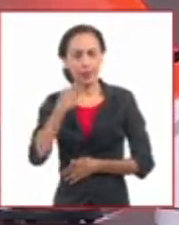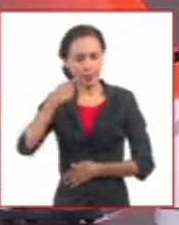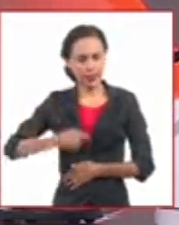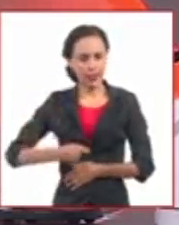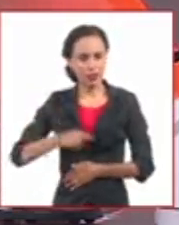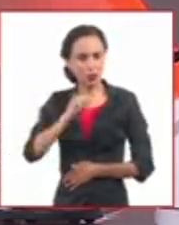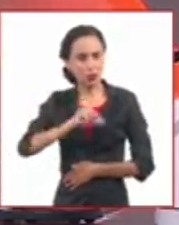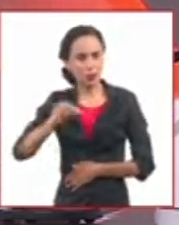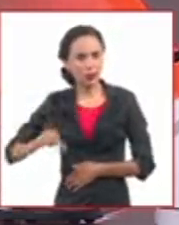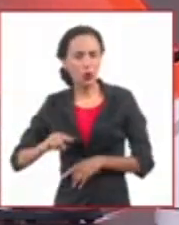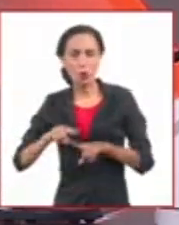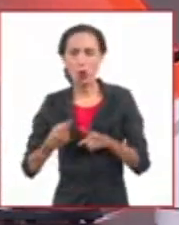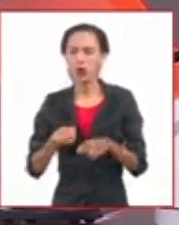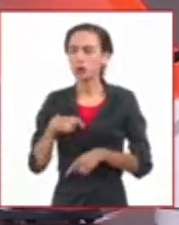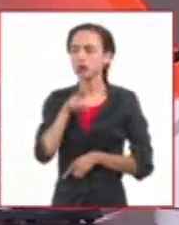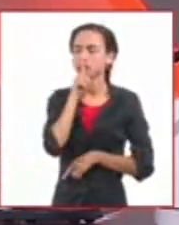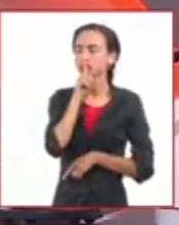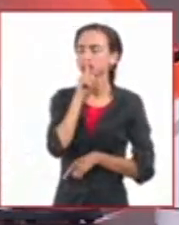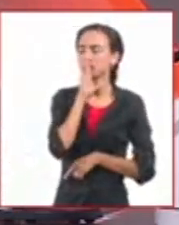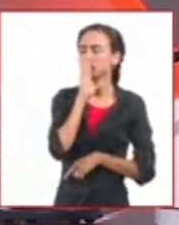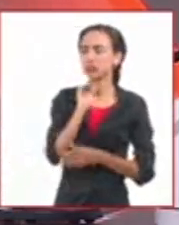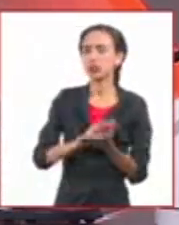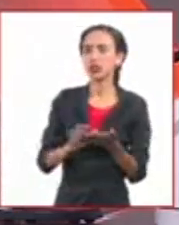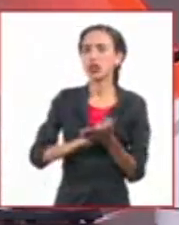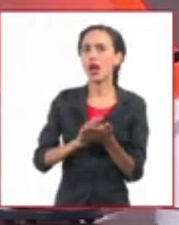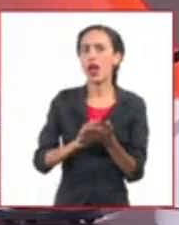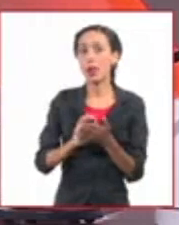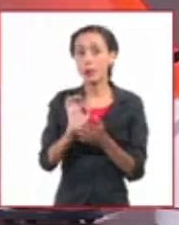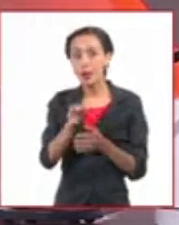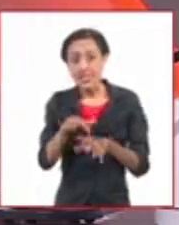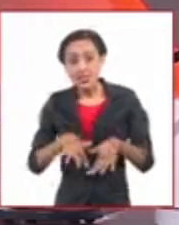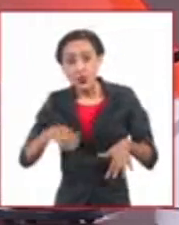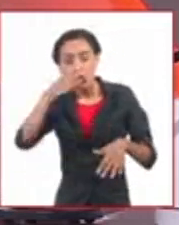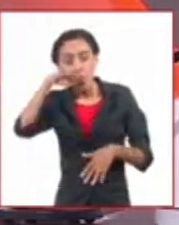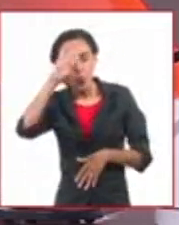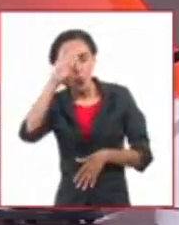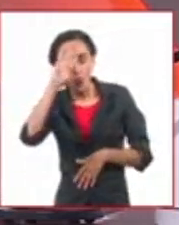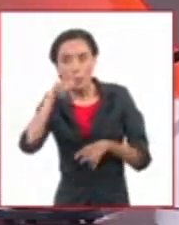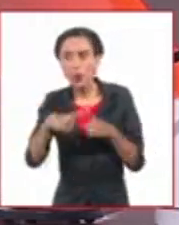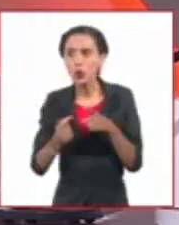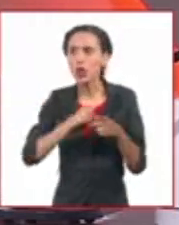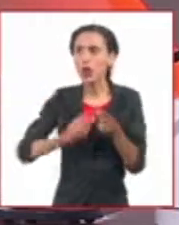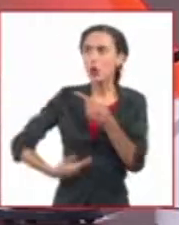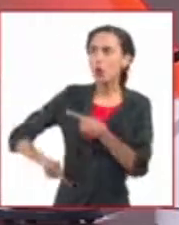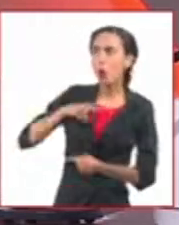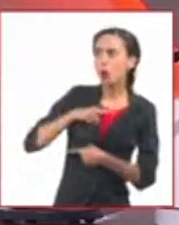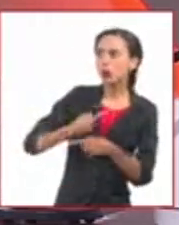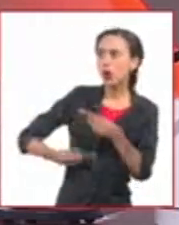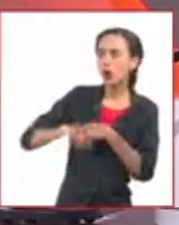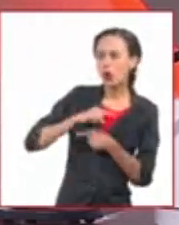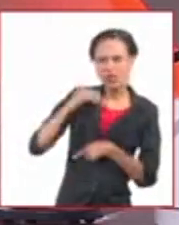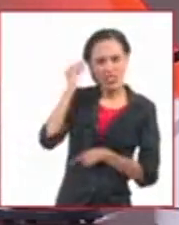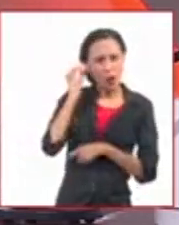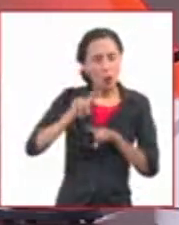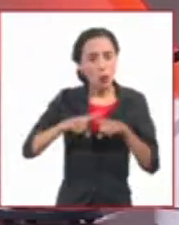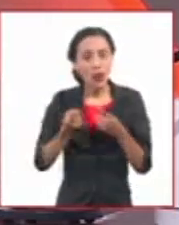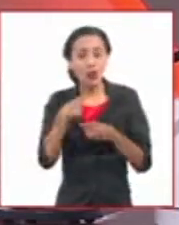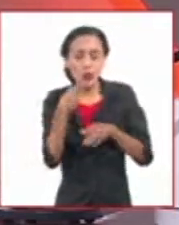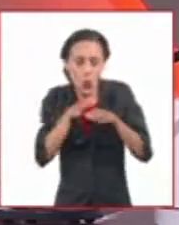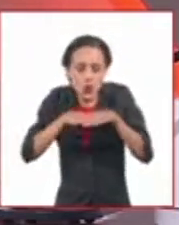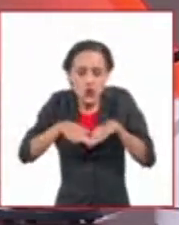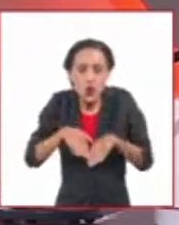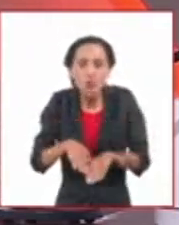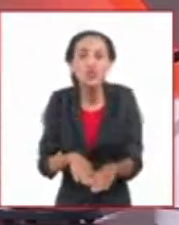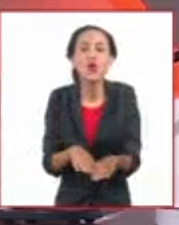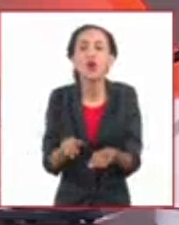vamos a callarnos con respecto a lo que pasa en cuba en ara de que no nos ataquen saben porque porque la sumisión no te hace confiable